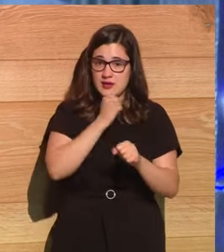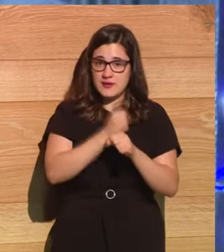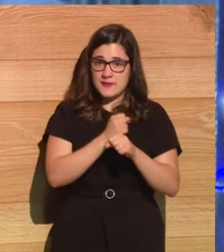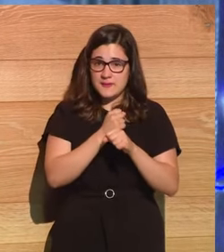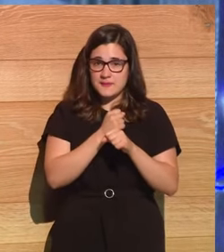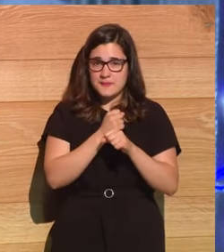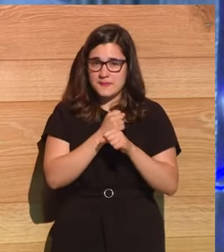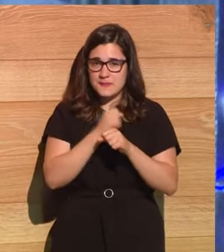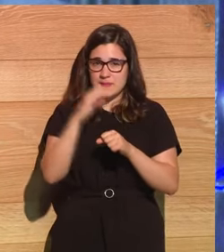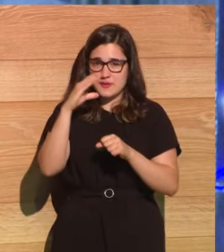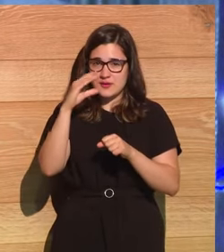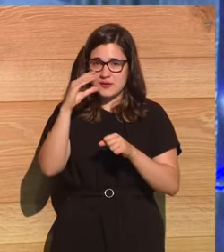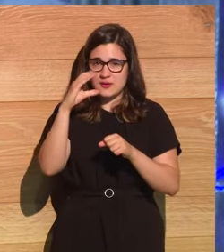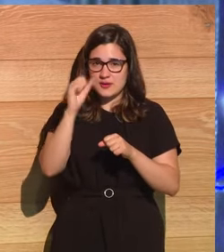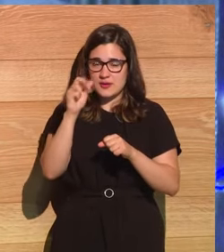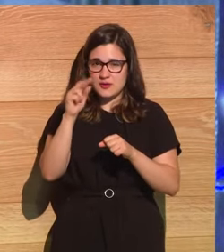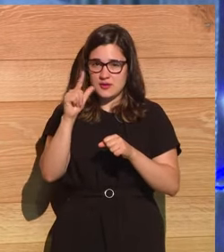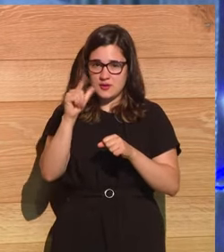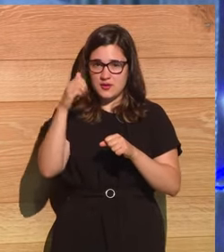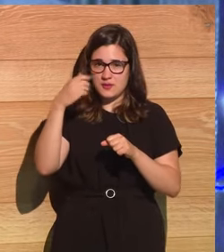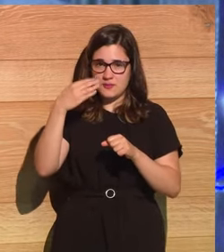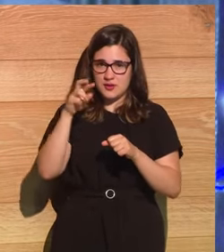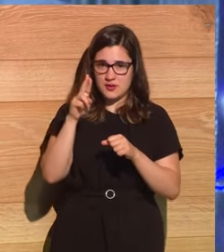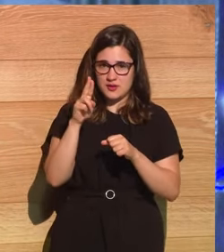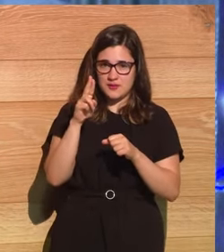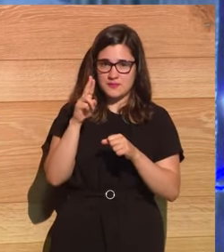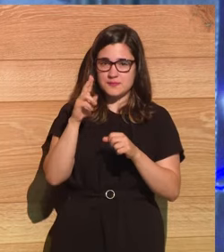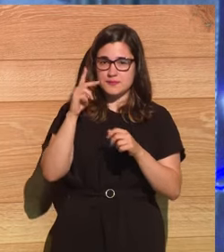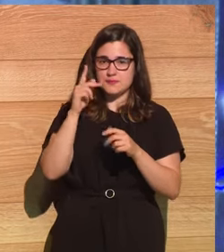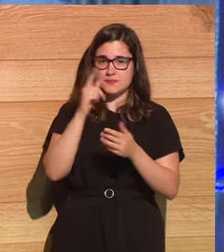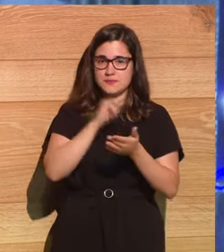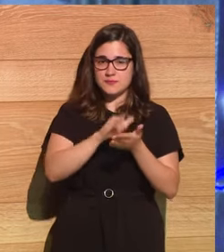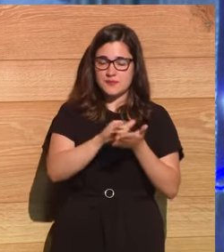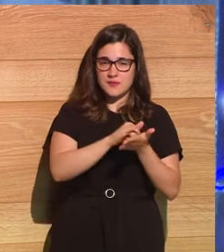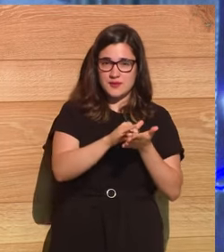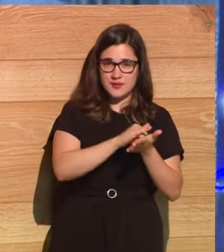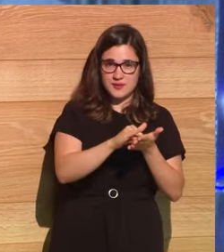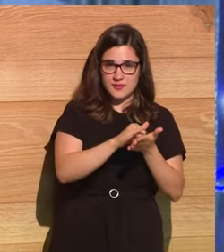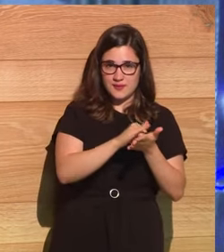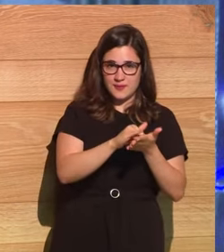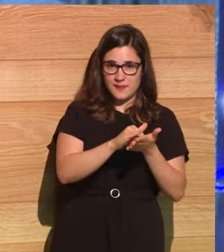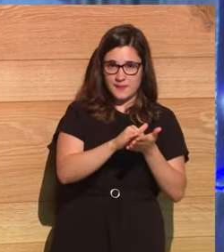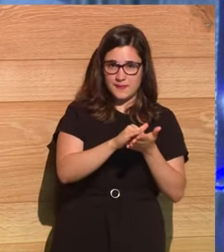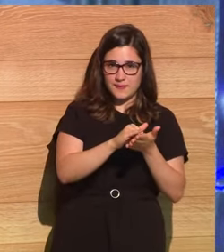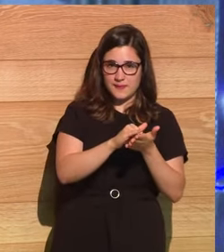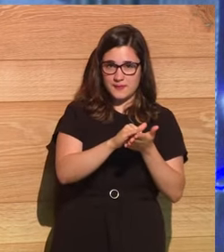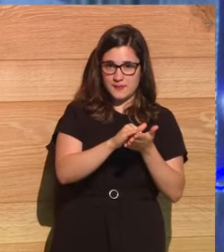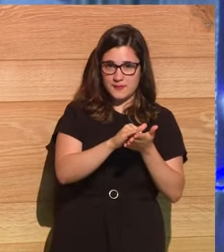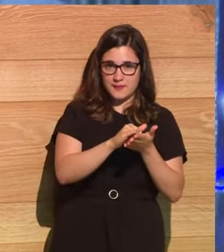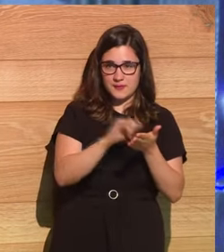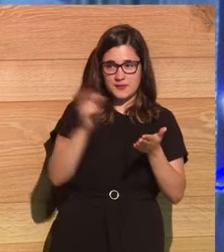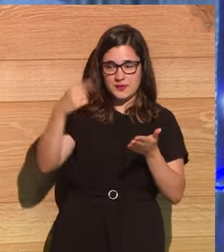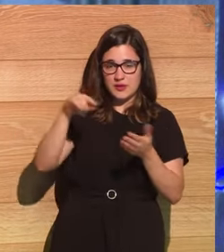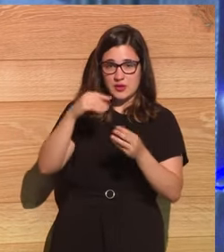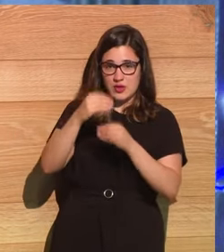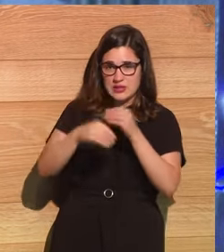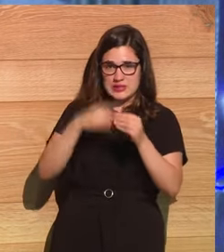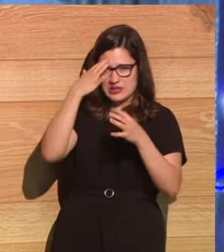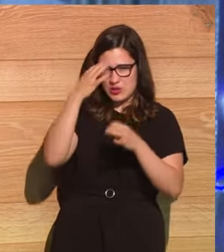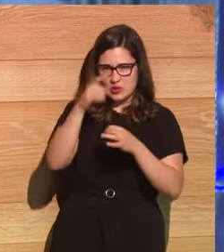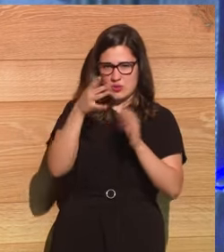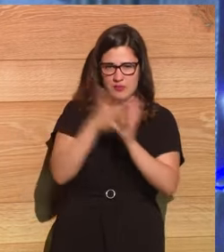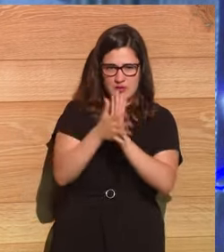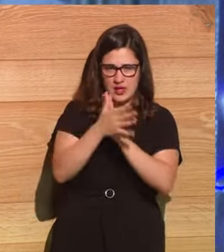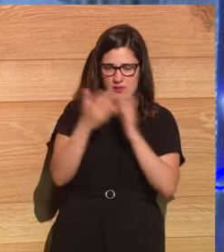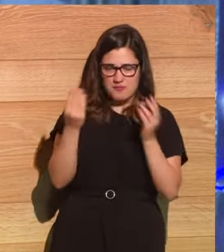quiero citarla bien, Carol Ember, en el Hunter College en Nueva York, donde lo que hacen, y seguro tú lo sabrás explicar mejor